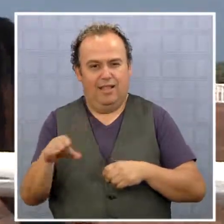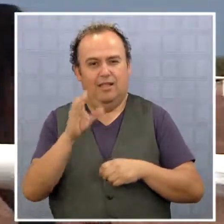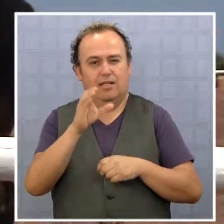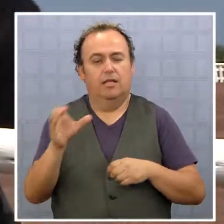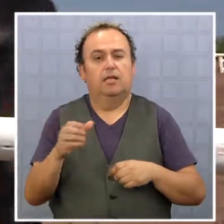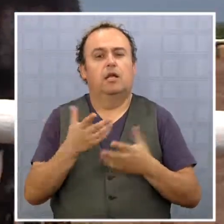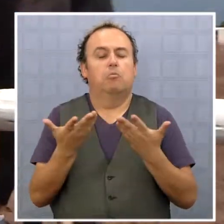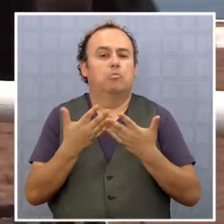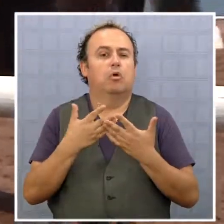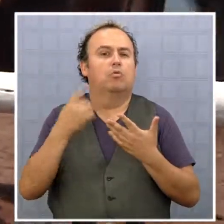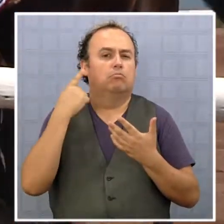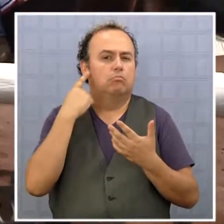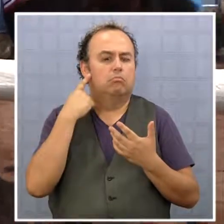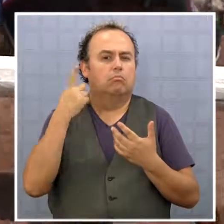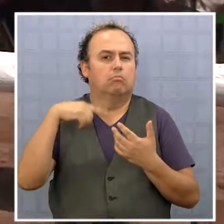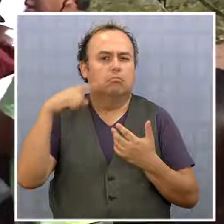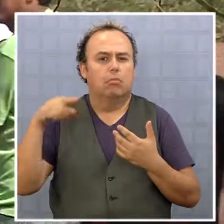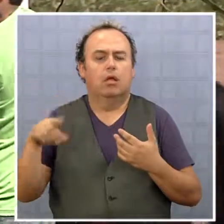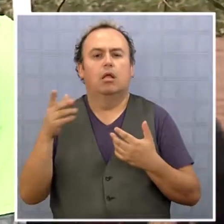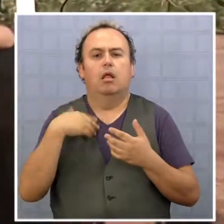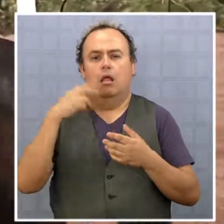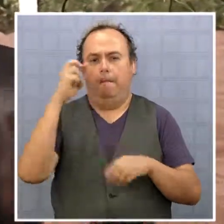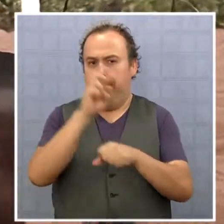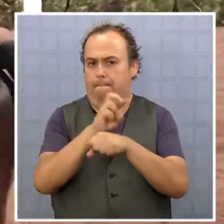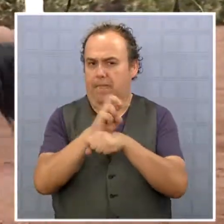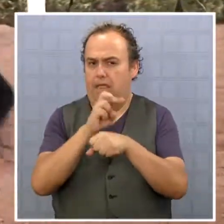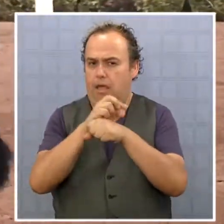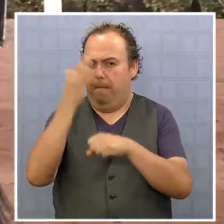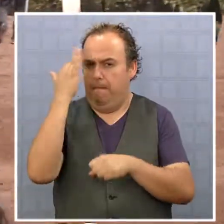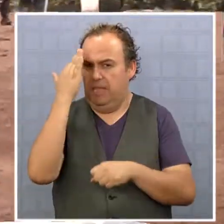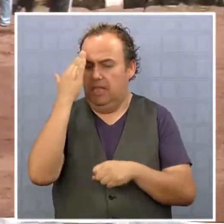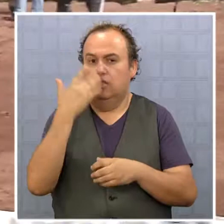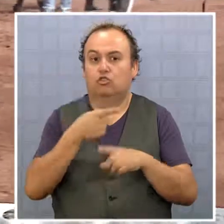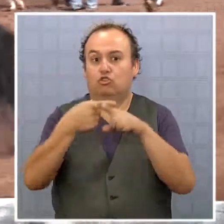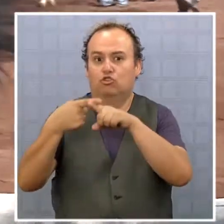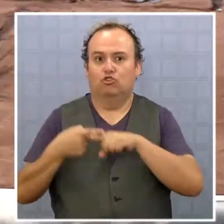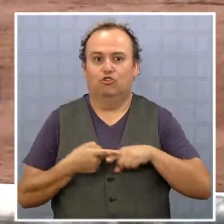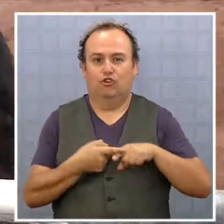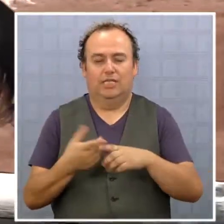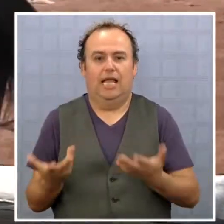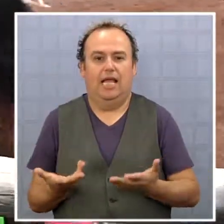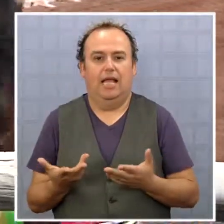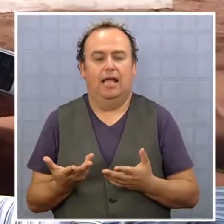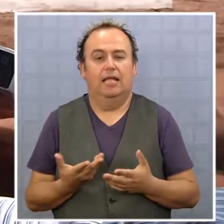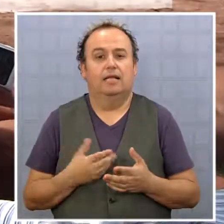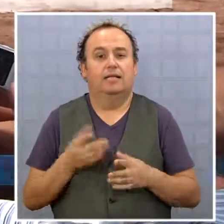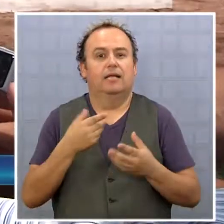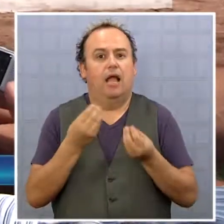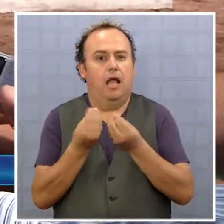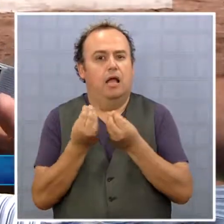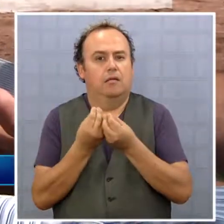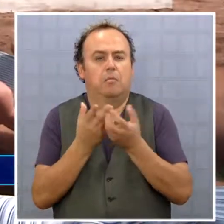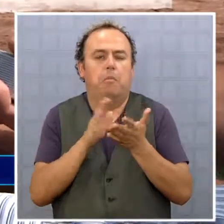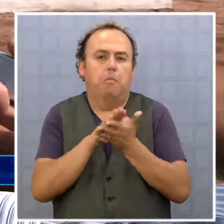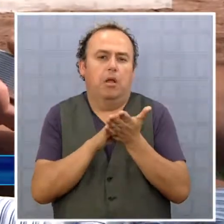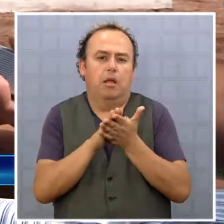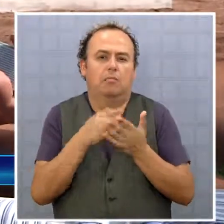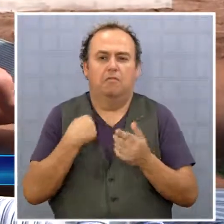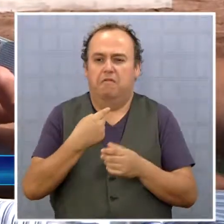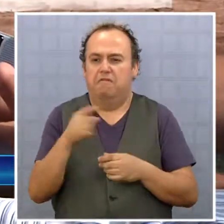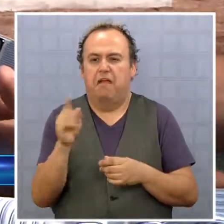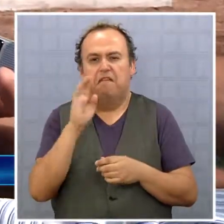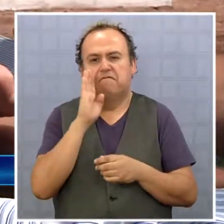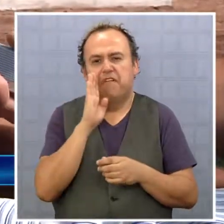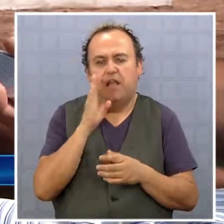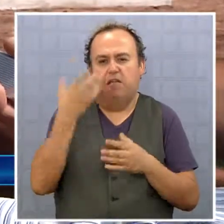aspectos sensoriales, psicológicos, pedagógicos, mentales y sociales. Hacer cosas muy coloquiales, tal vez ir al baño, bañarme,